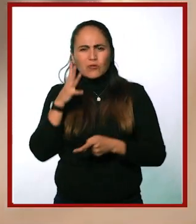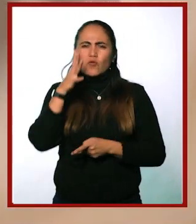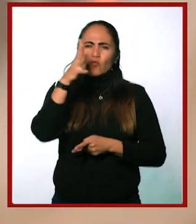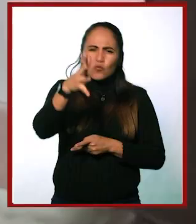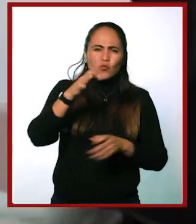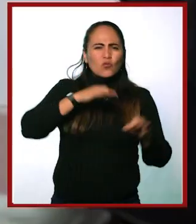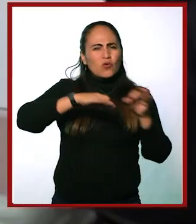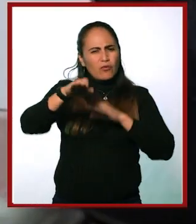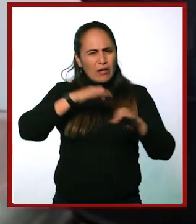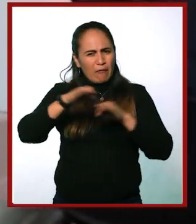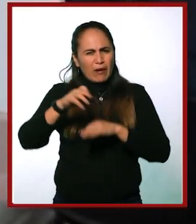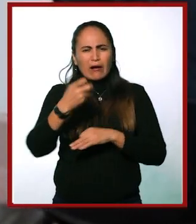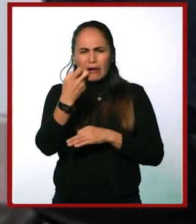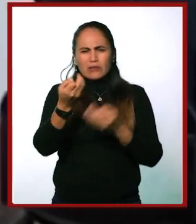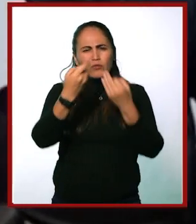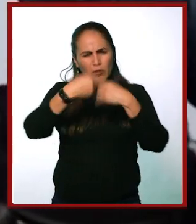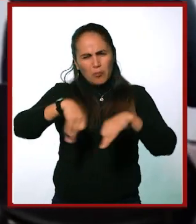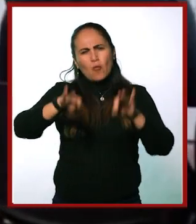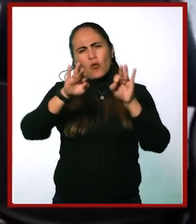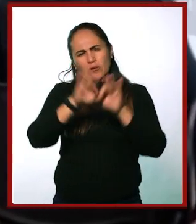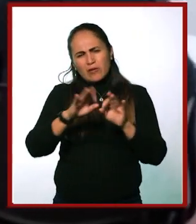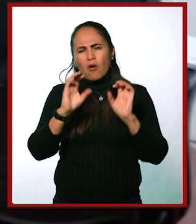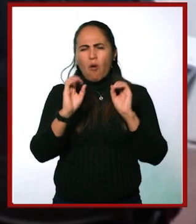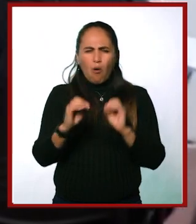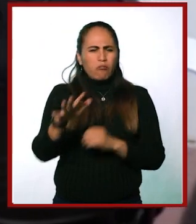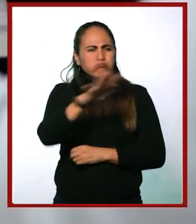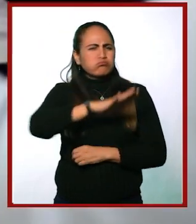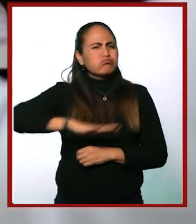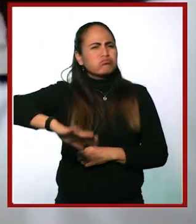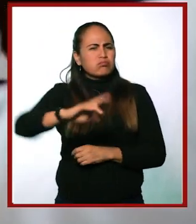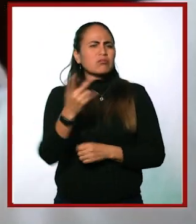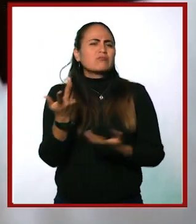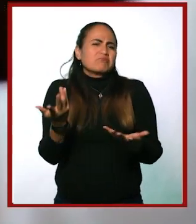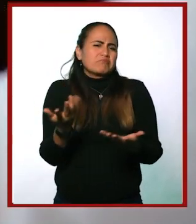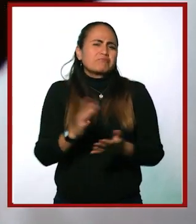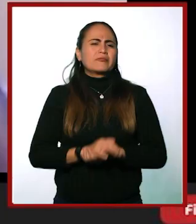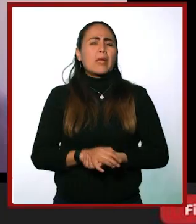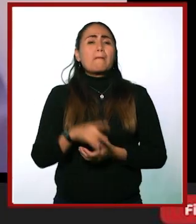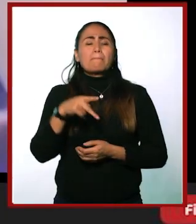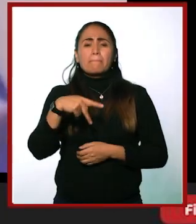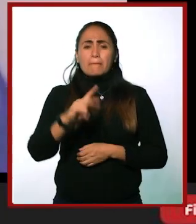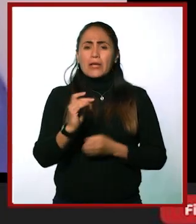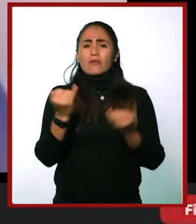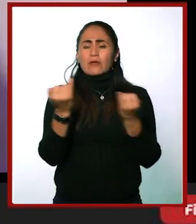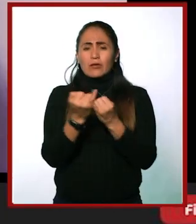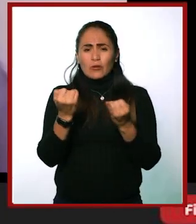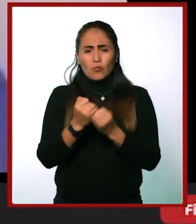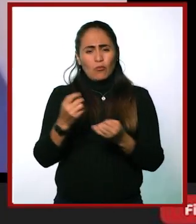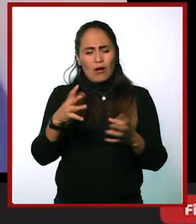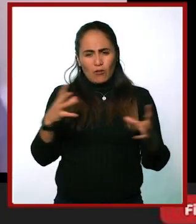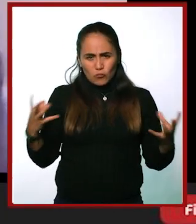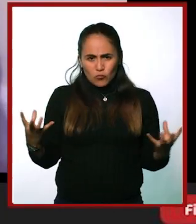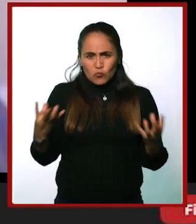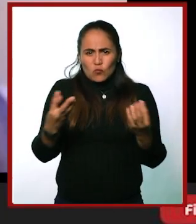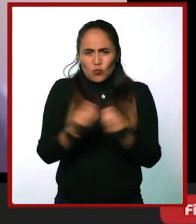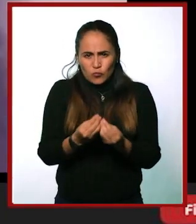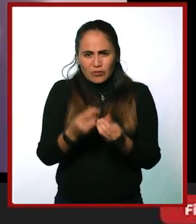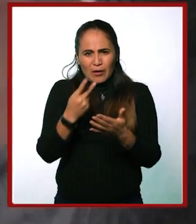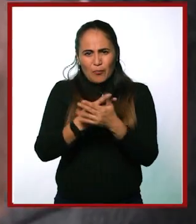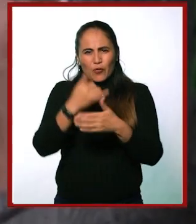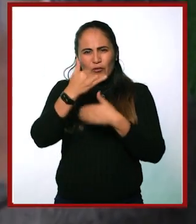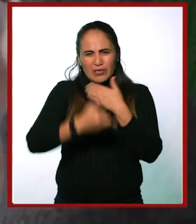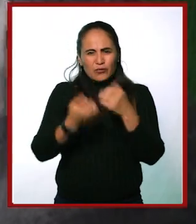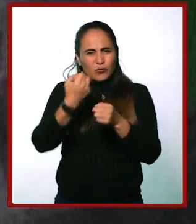mundo laboral, que es importante, o el mundo de la economía, para decirlo, sino para incorporarse creativamente